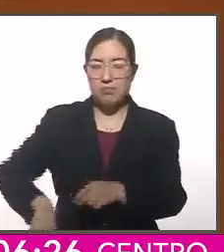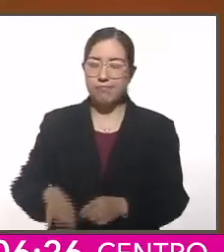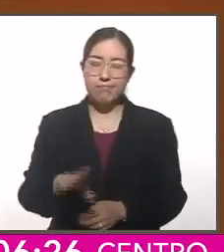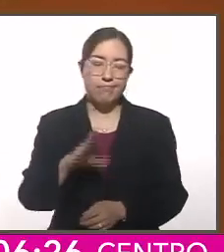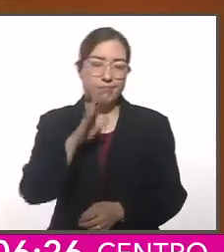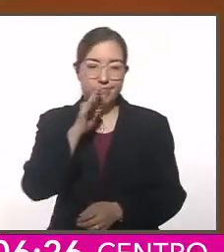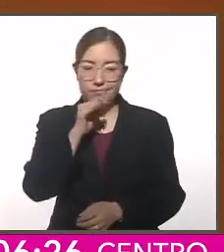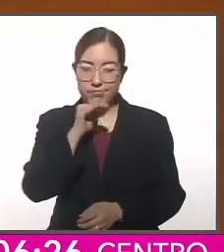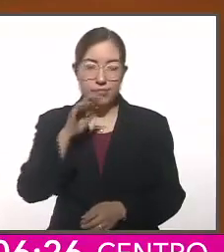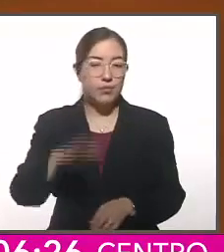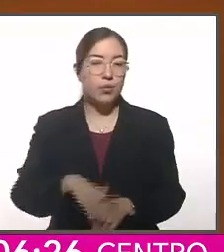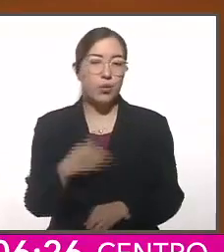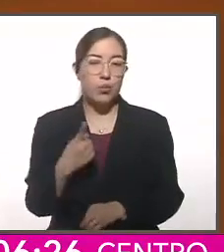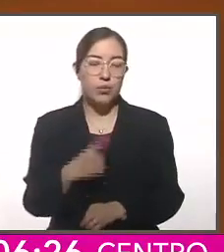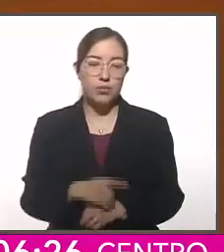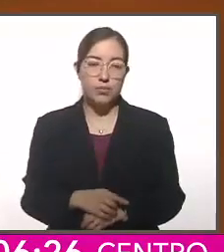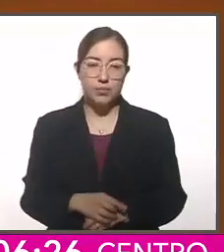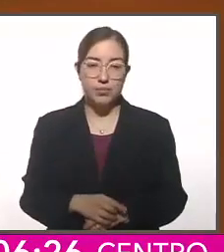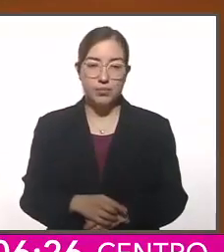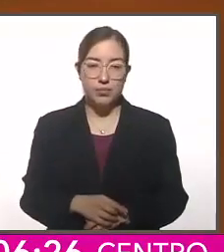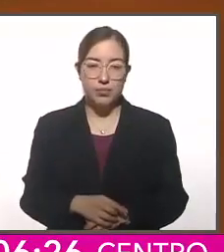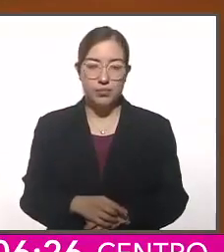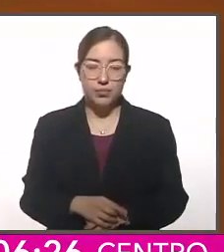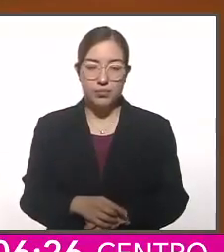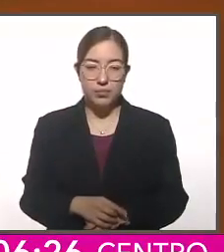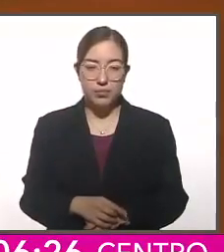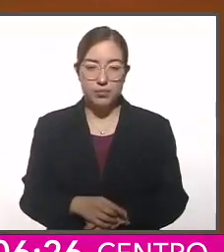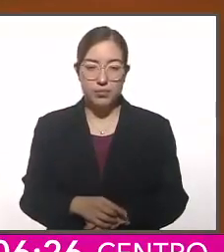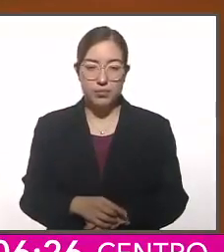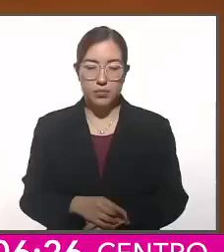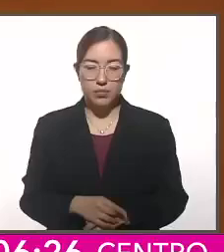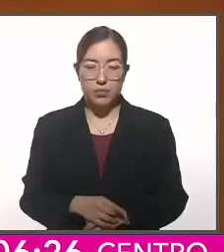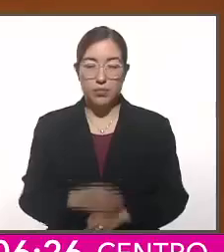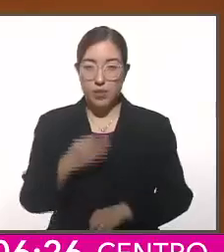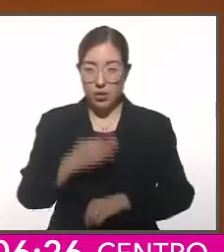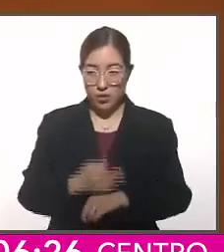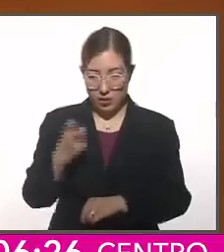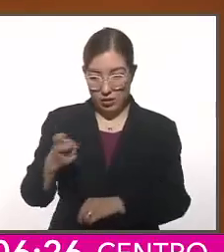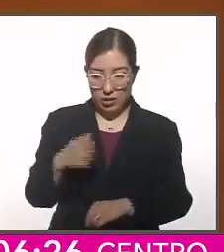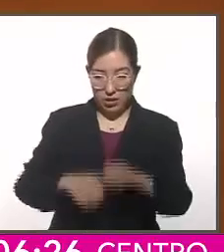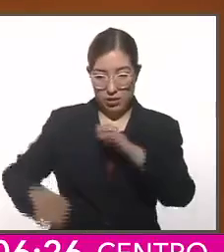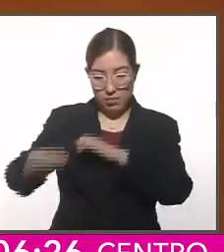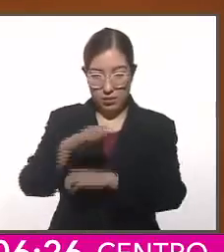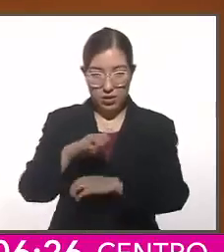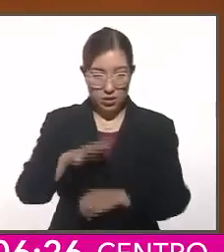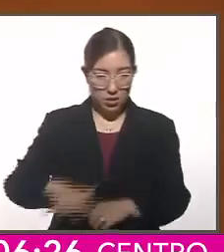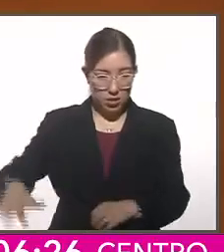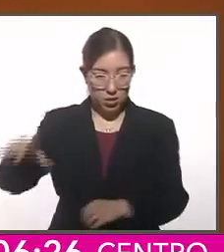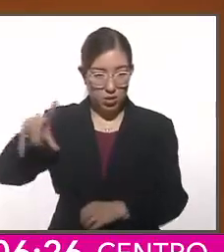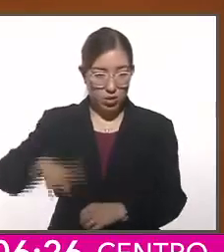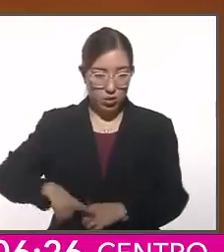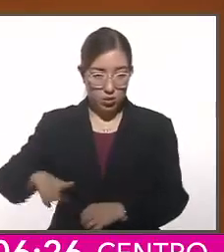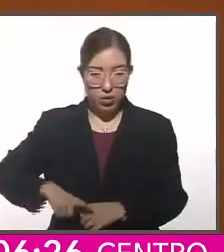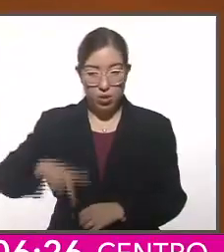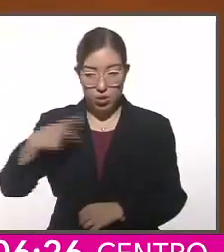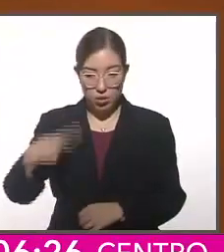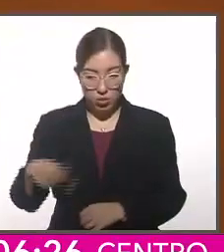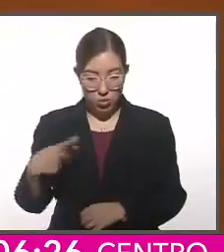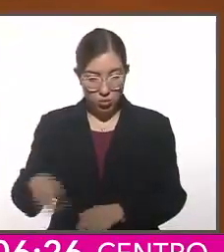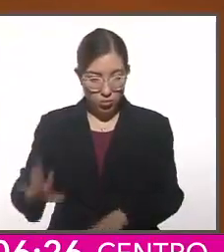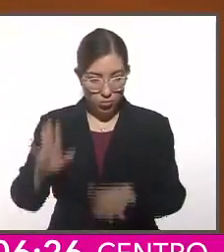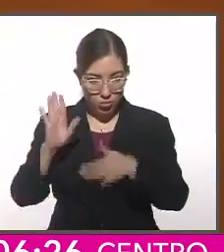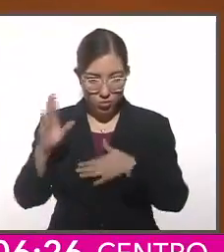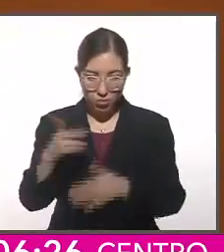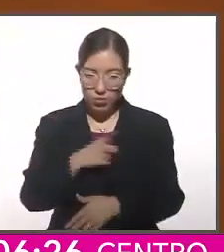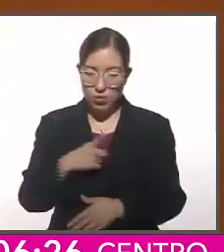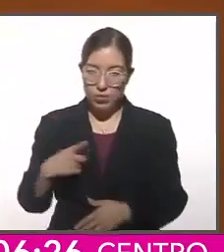en este dictamen obligando a las empresas públicas a garantizar su compromiso con